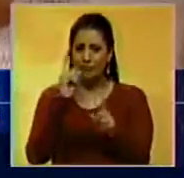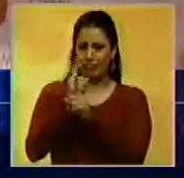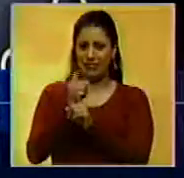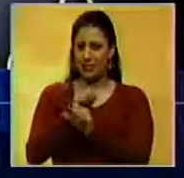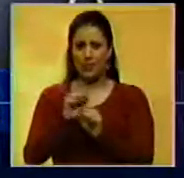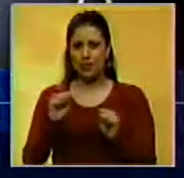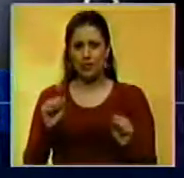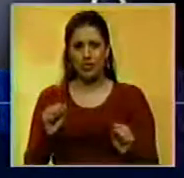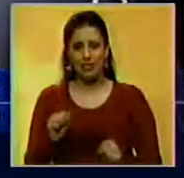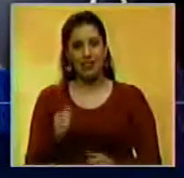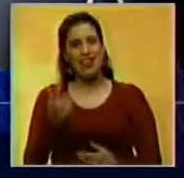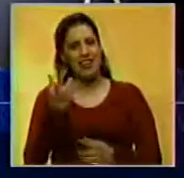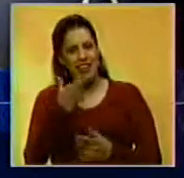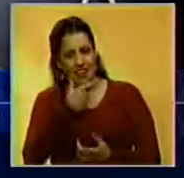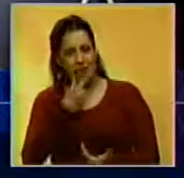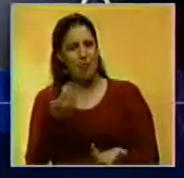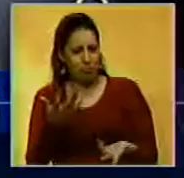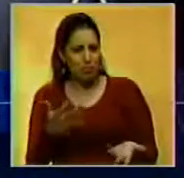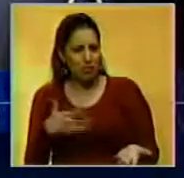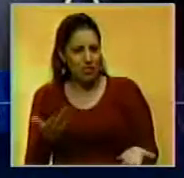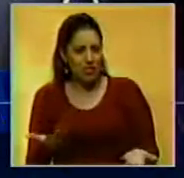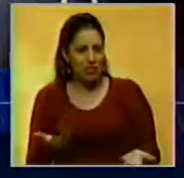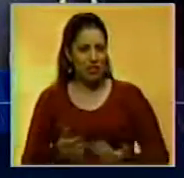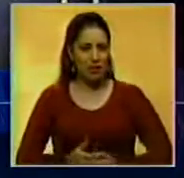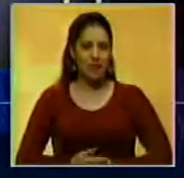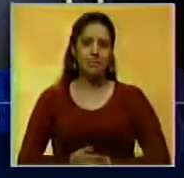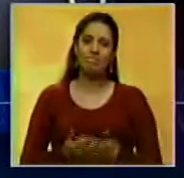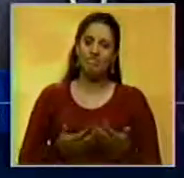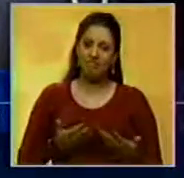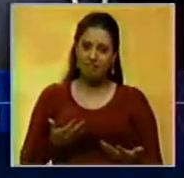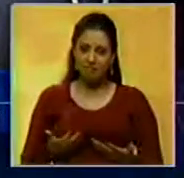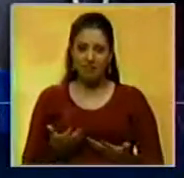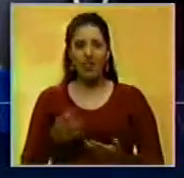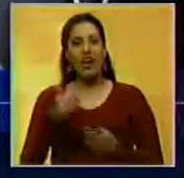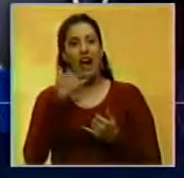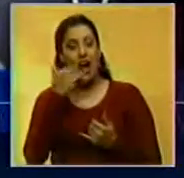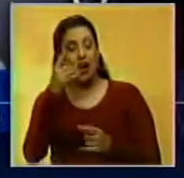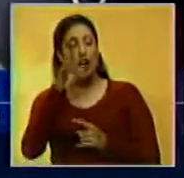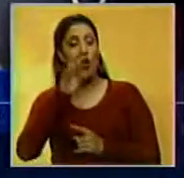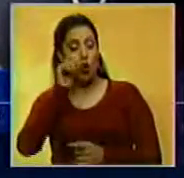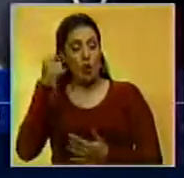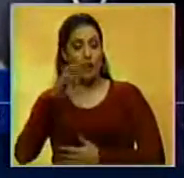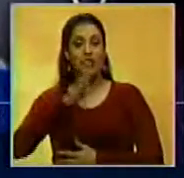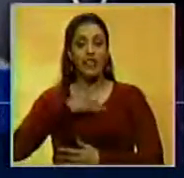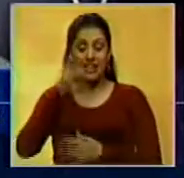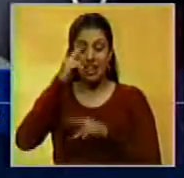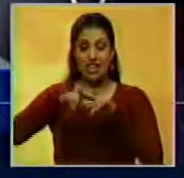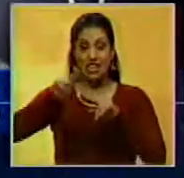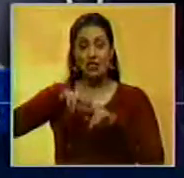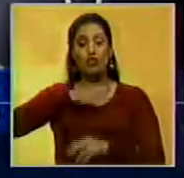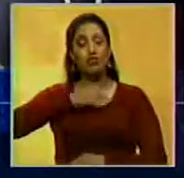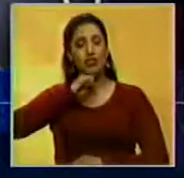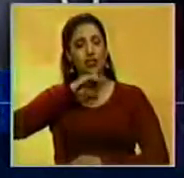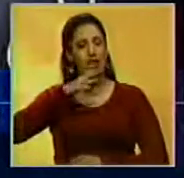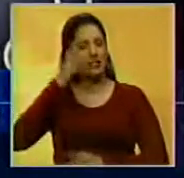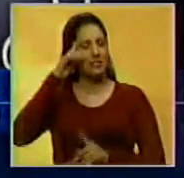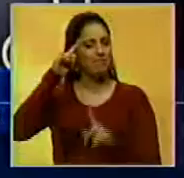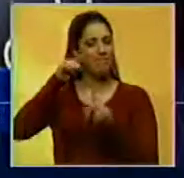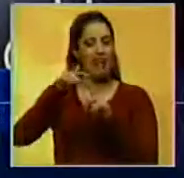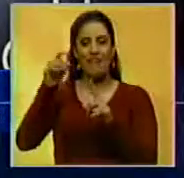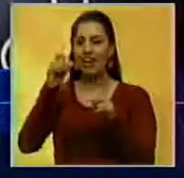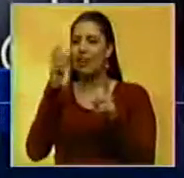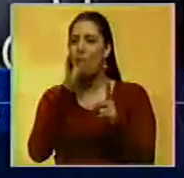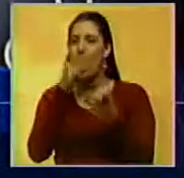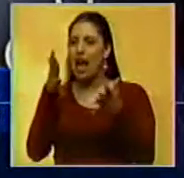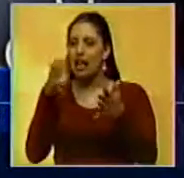superarlo? It's possible. Sí, es posible. Según Phelps, cuando era un niño, tenía el sueño de lograr algo que nadie lo